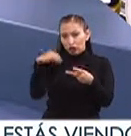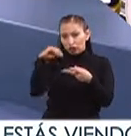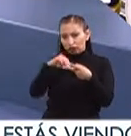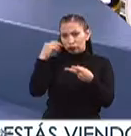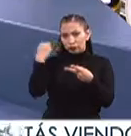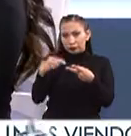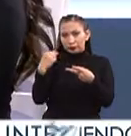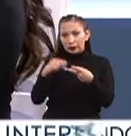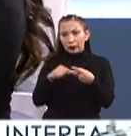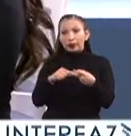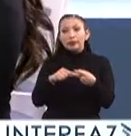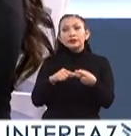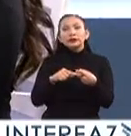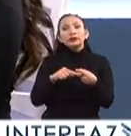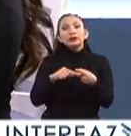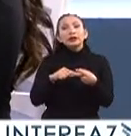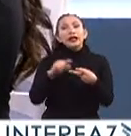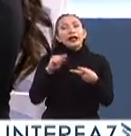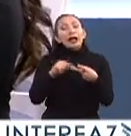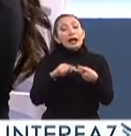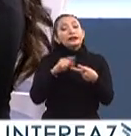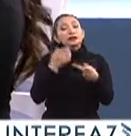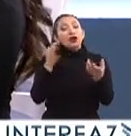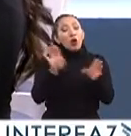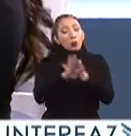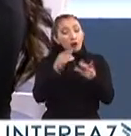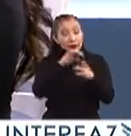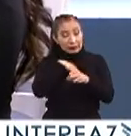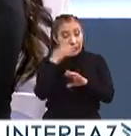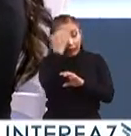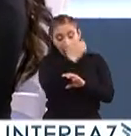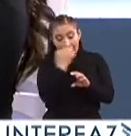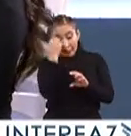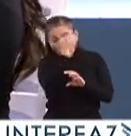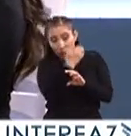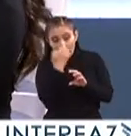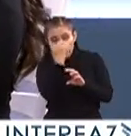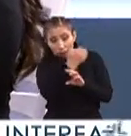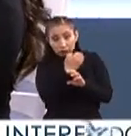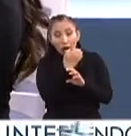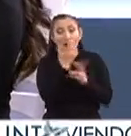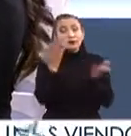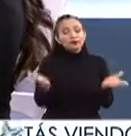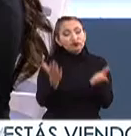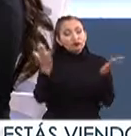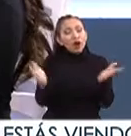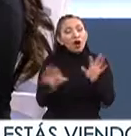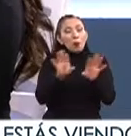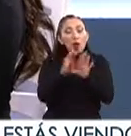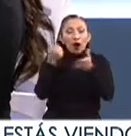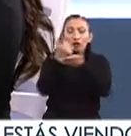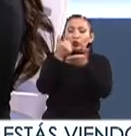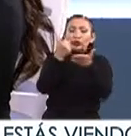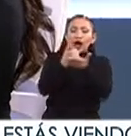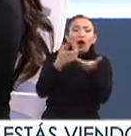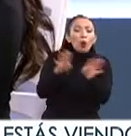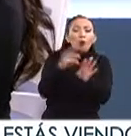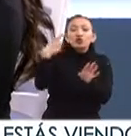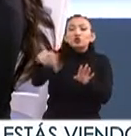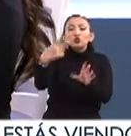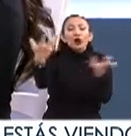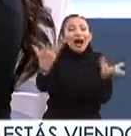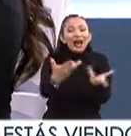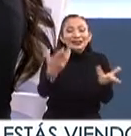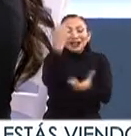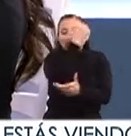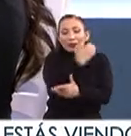nombre también, es el de dar a conocer y a promover herramientas y elementos a